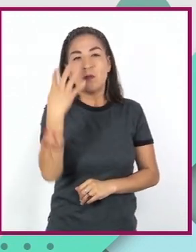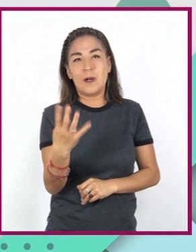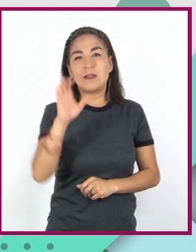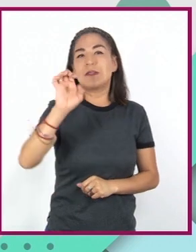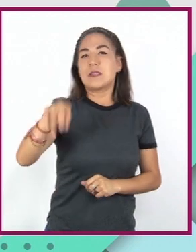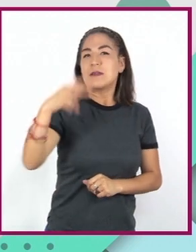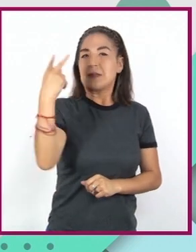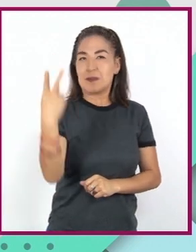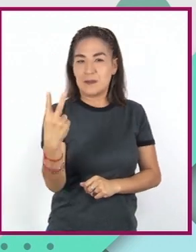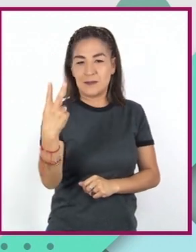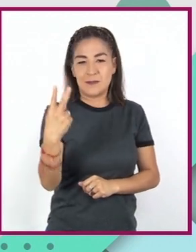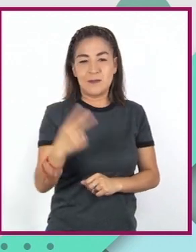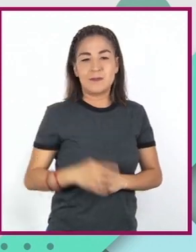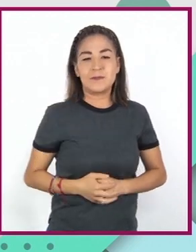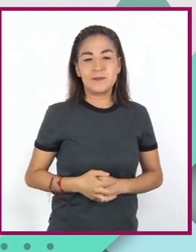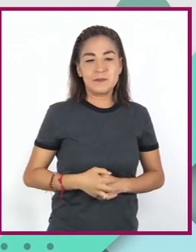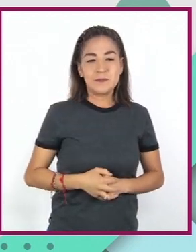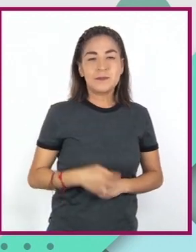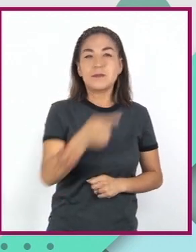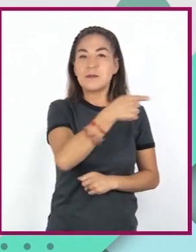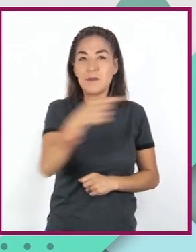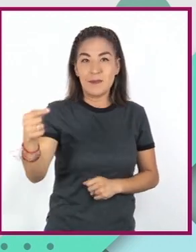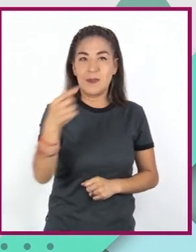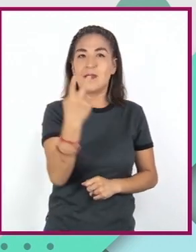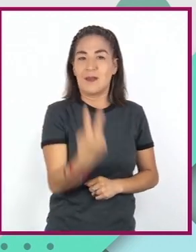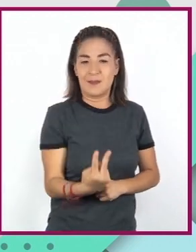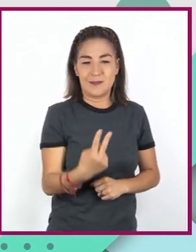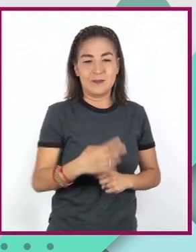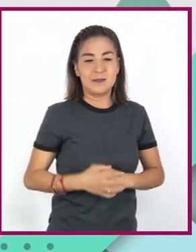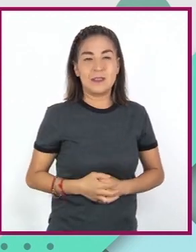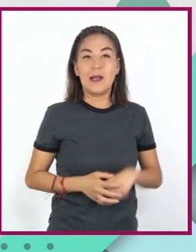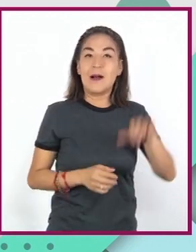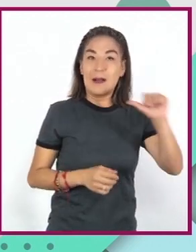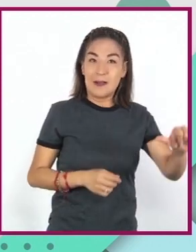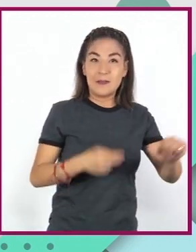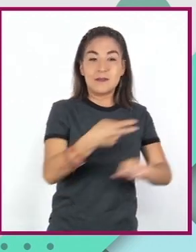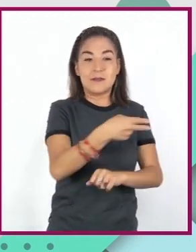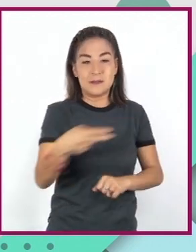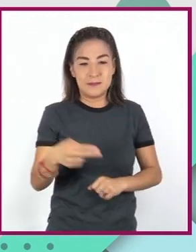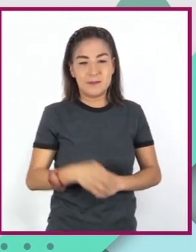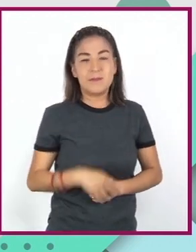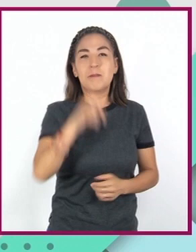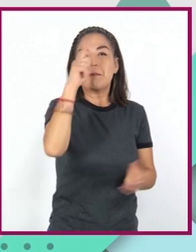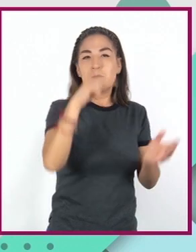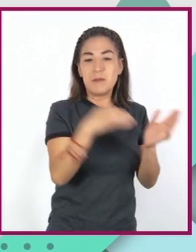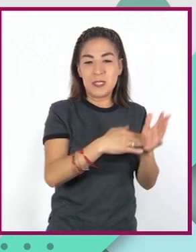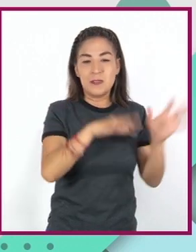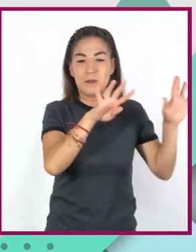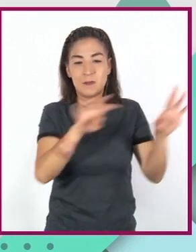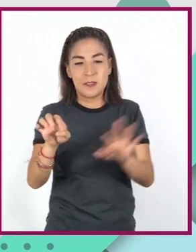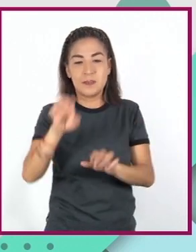3.862.4 centímetros cuadrados entre 2. El área es igual a